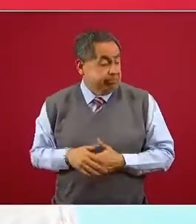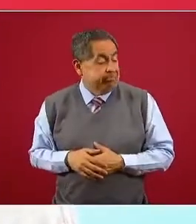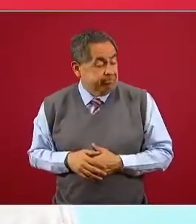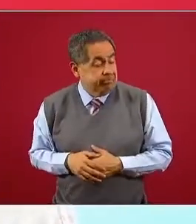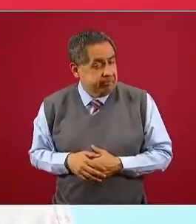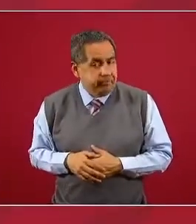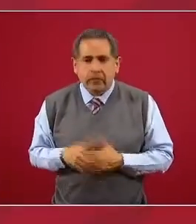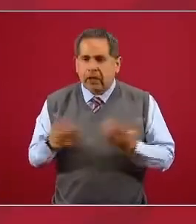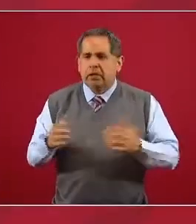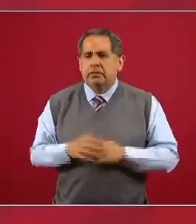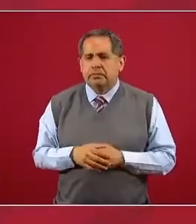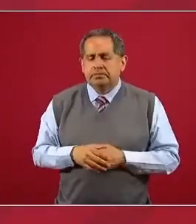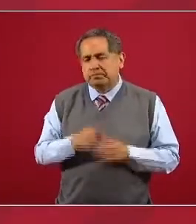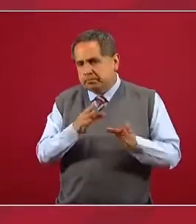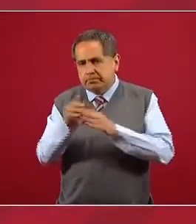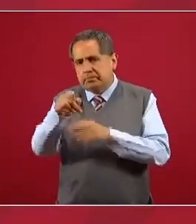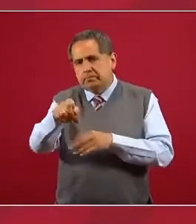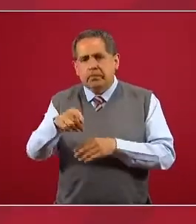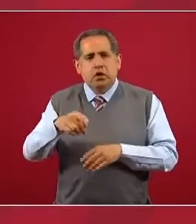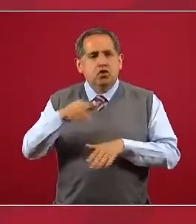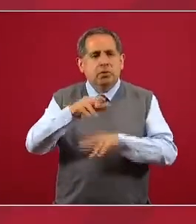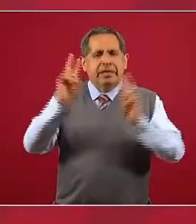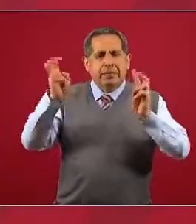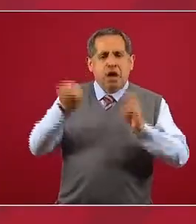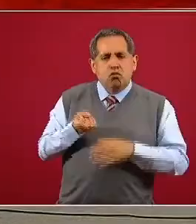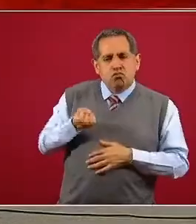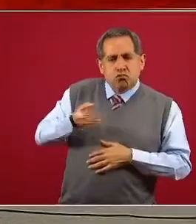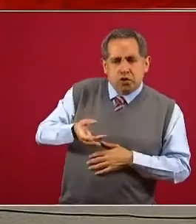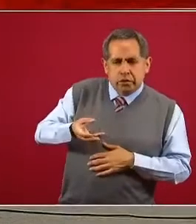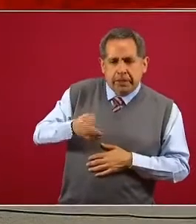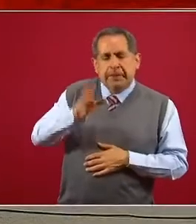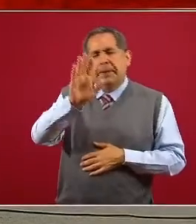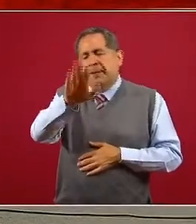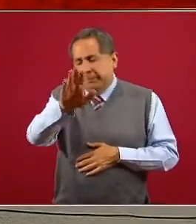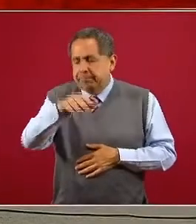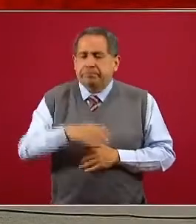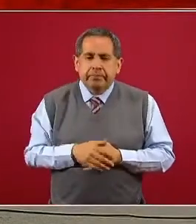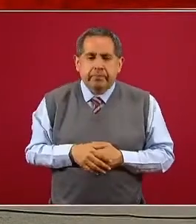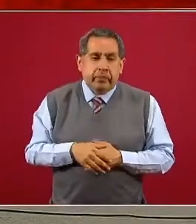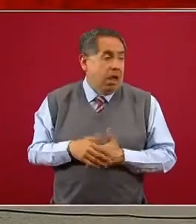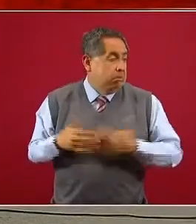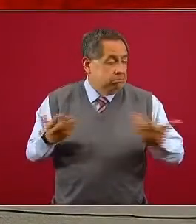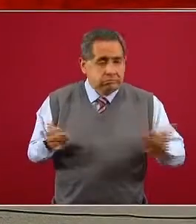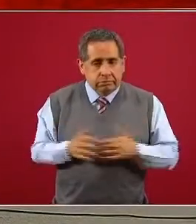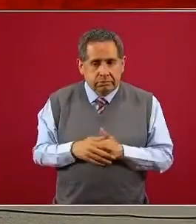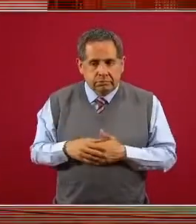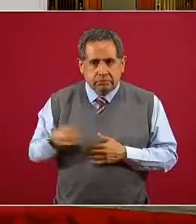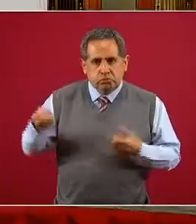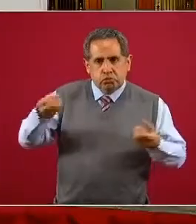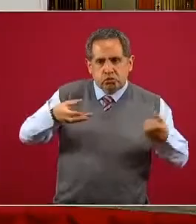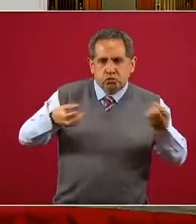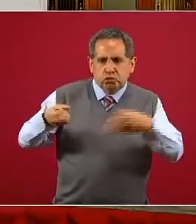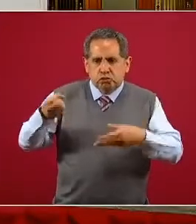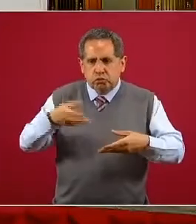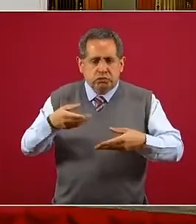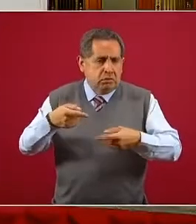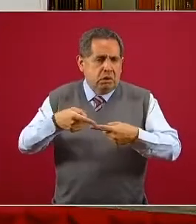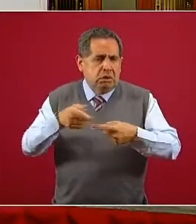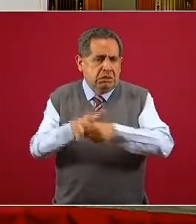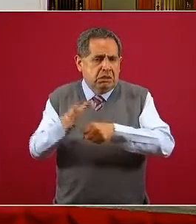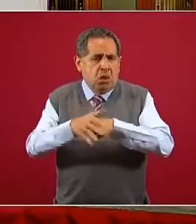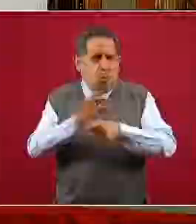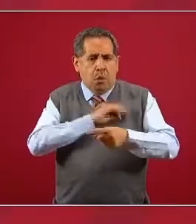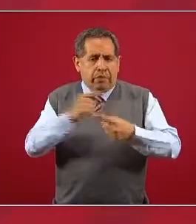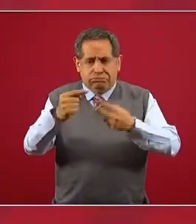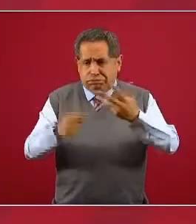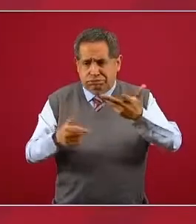ahora ampliándolo al tema de las donaciones, las contribuciones que se pueden hacer son en distinto tipo o en distinto